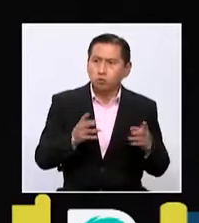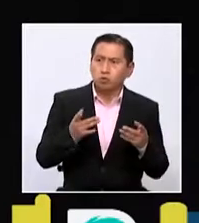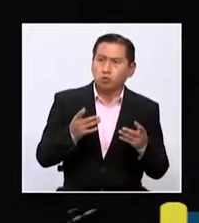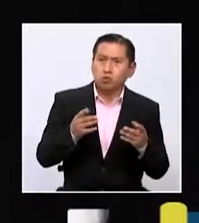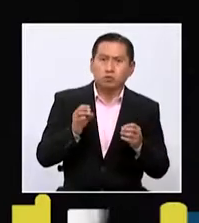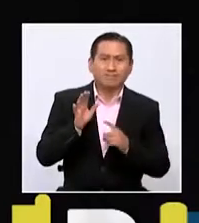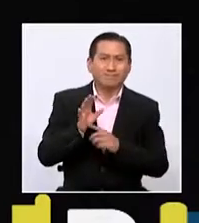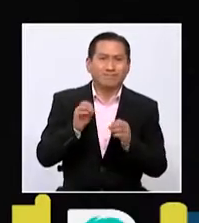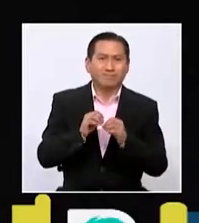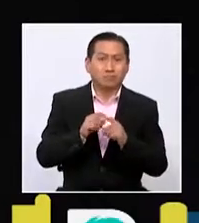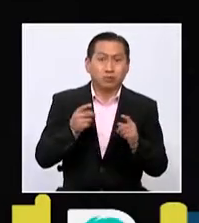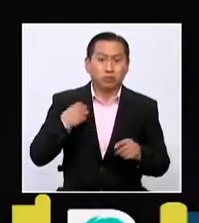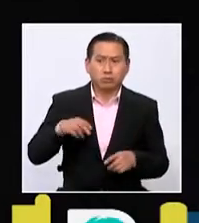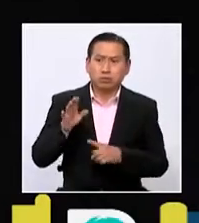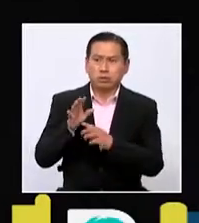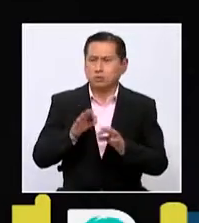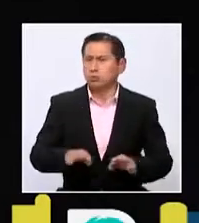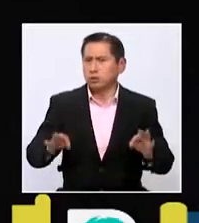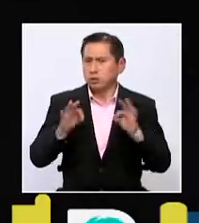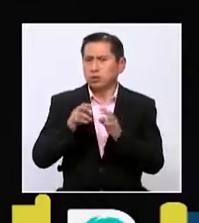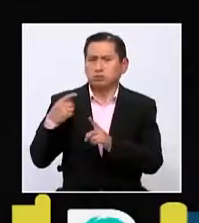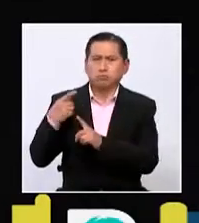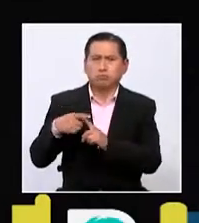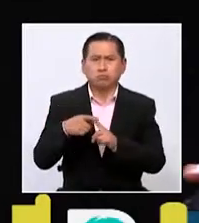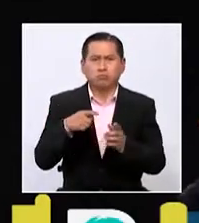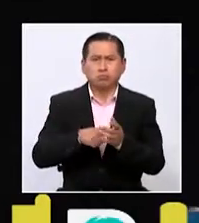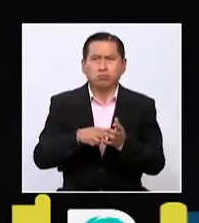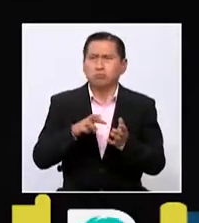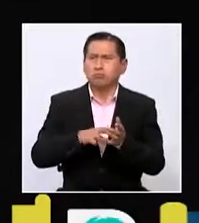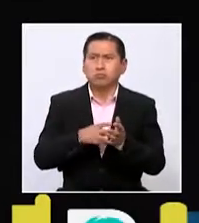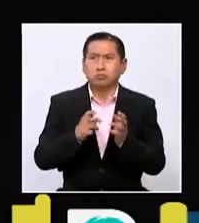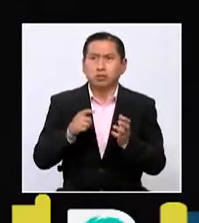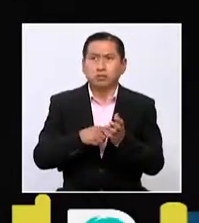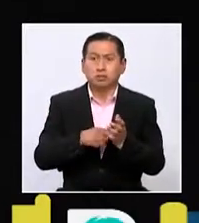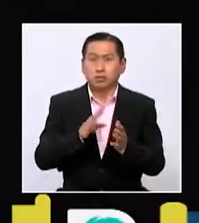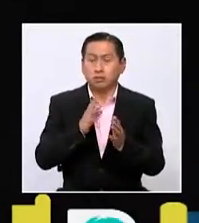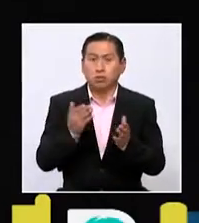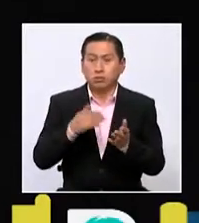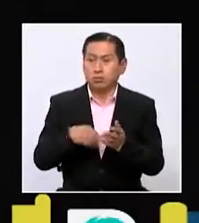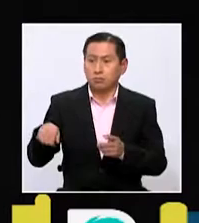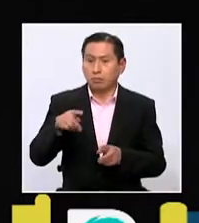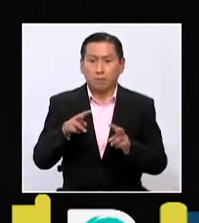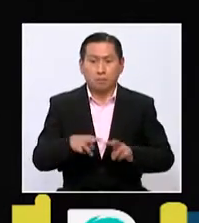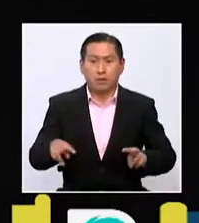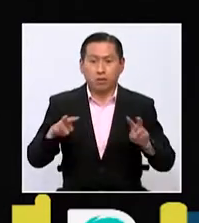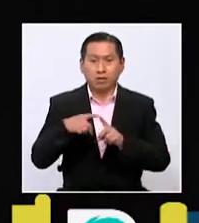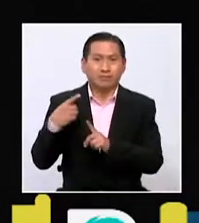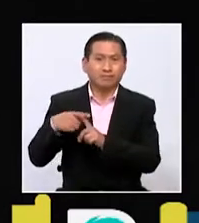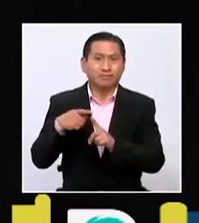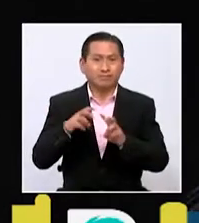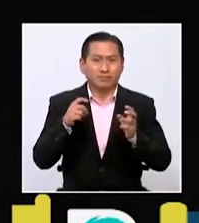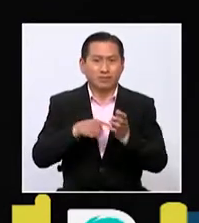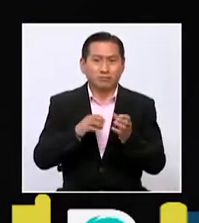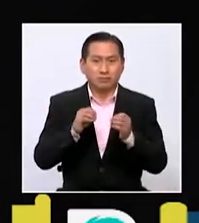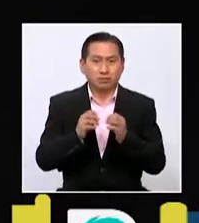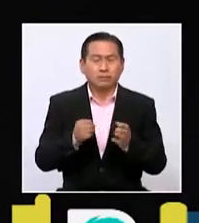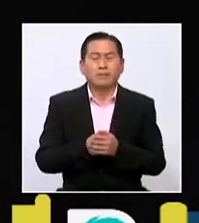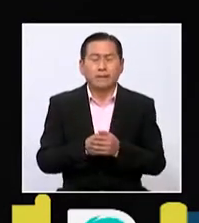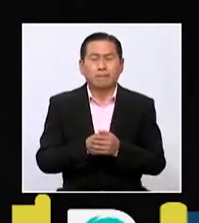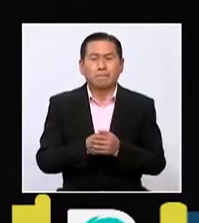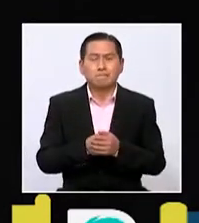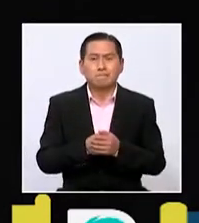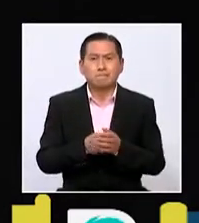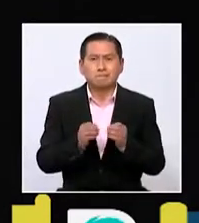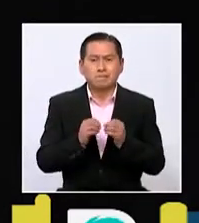donde vamos a resaltar sin duda, no solamente, te repito, los valores geográficos